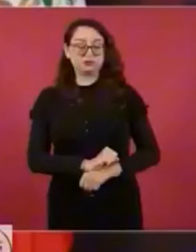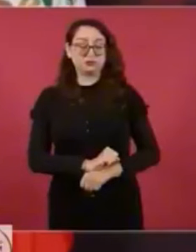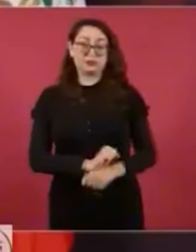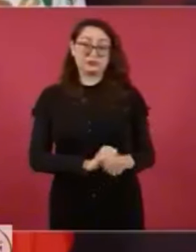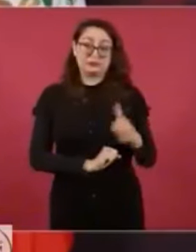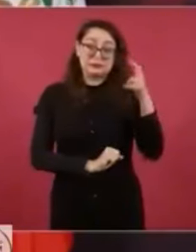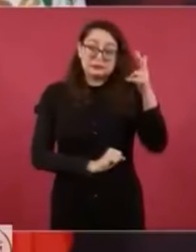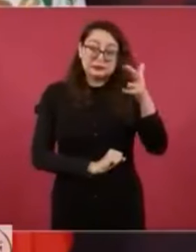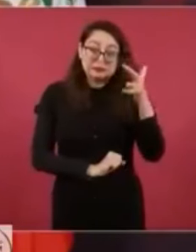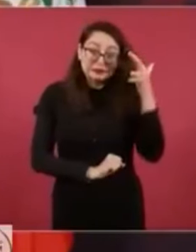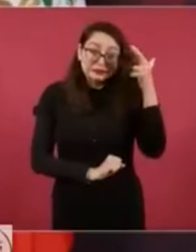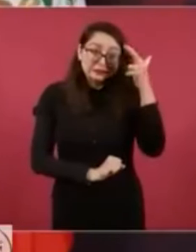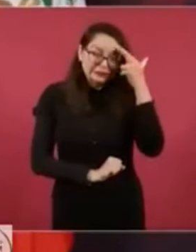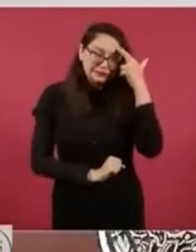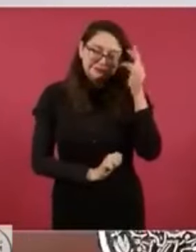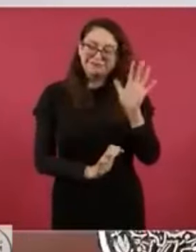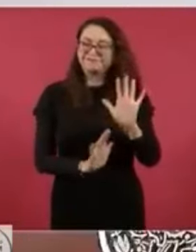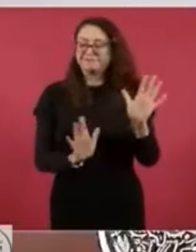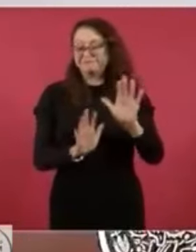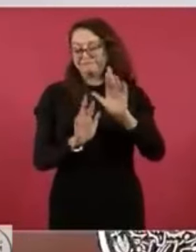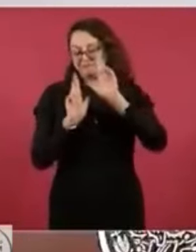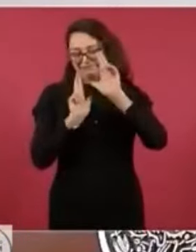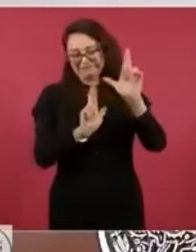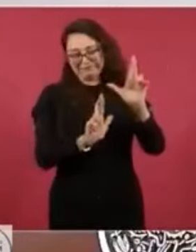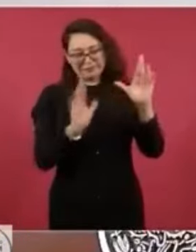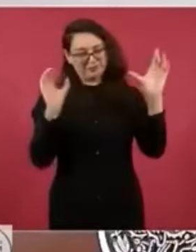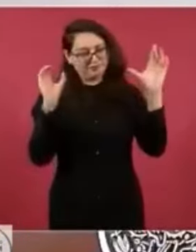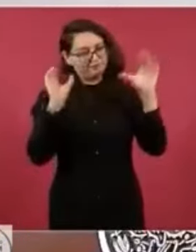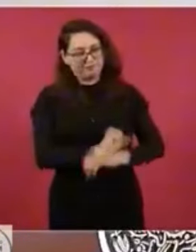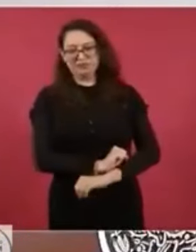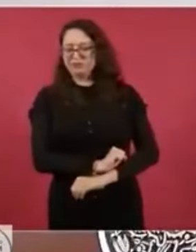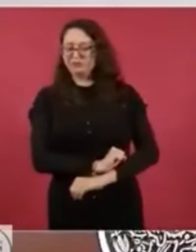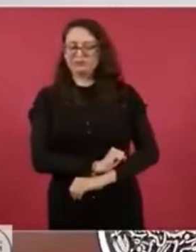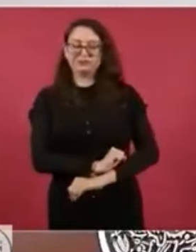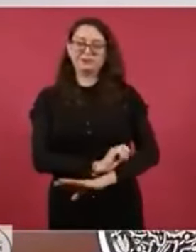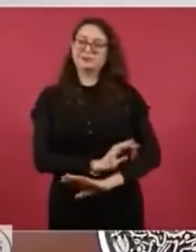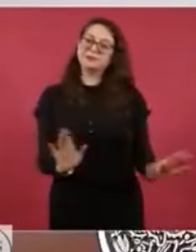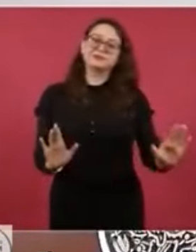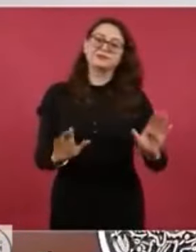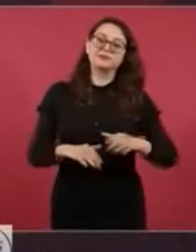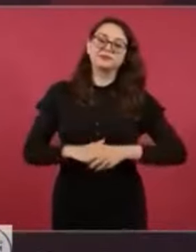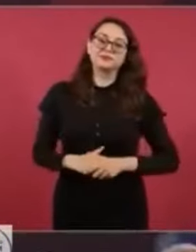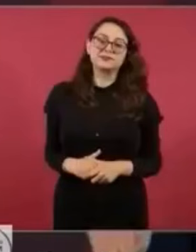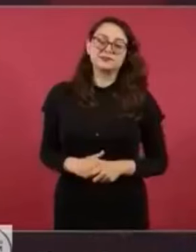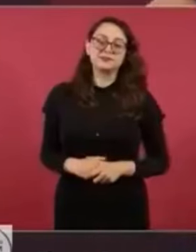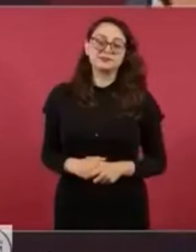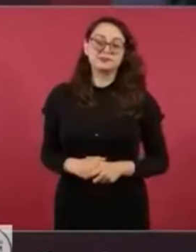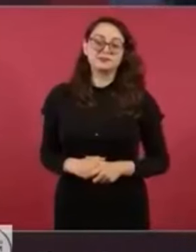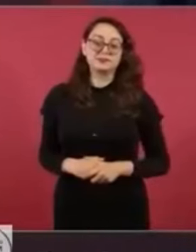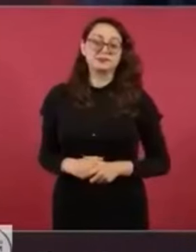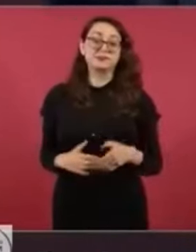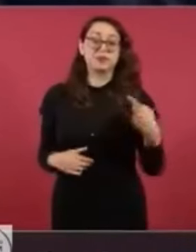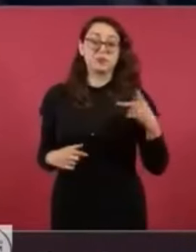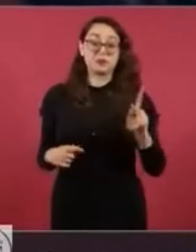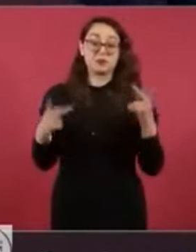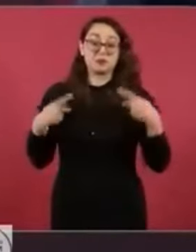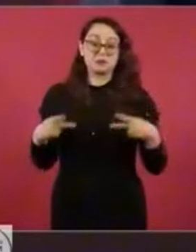también con todo respeto es otra cosa puo españ